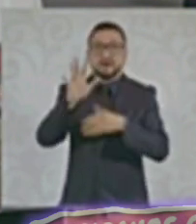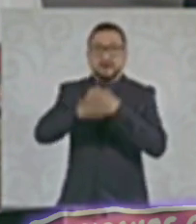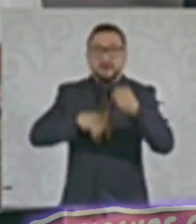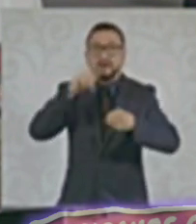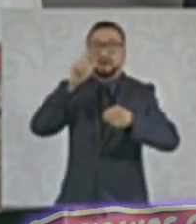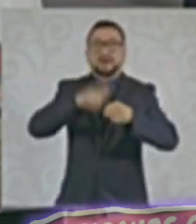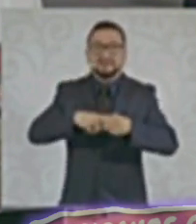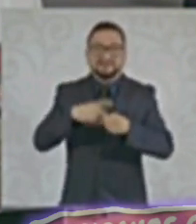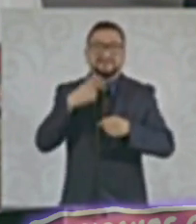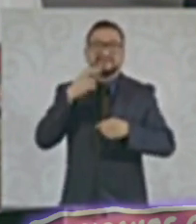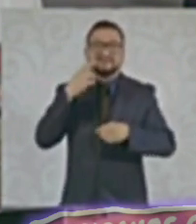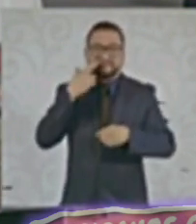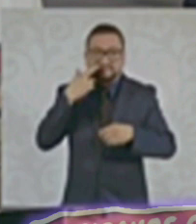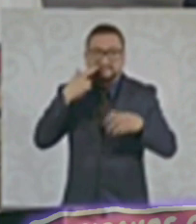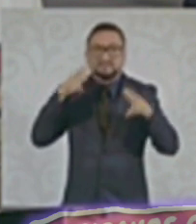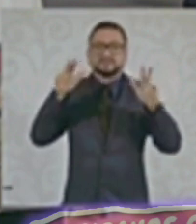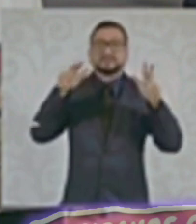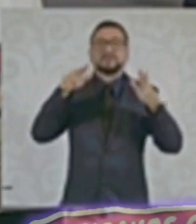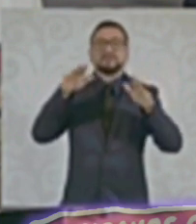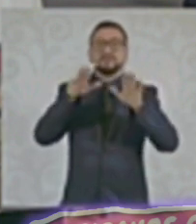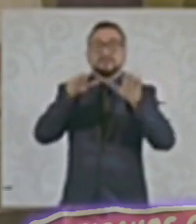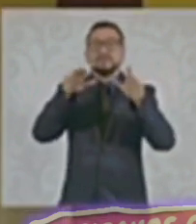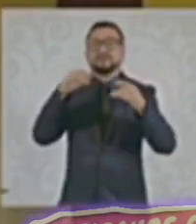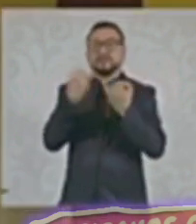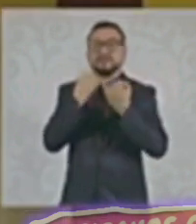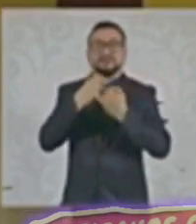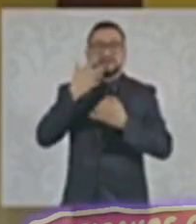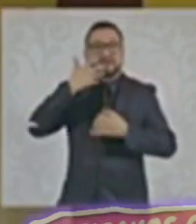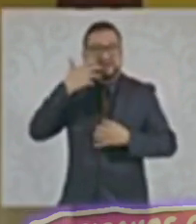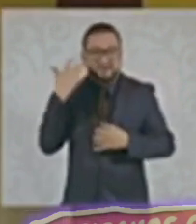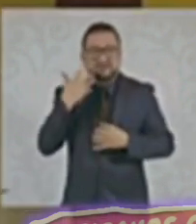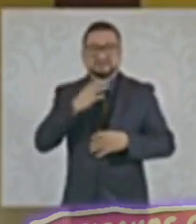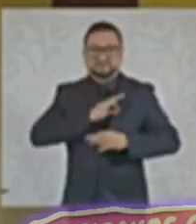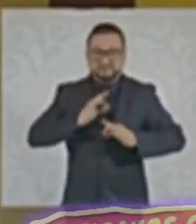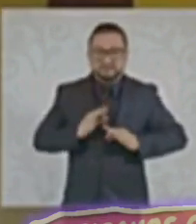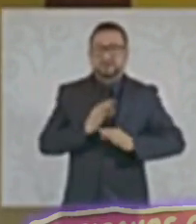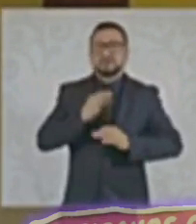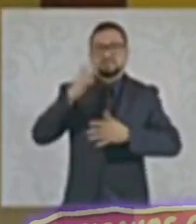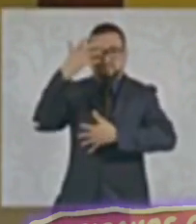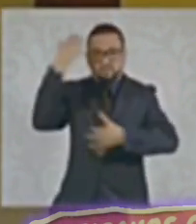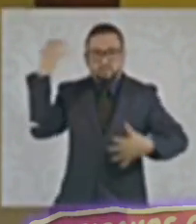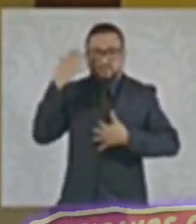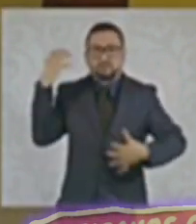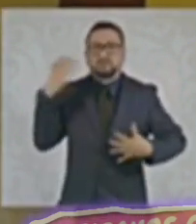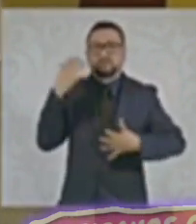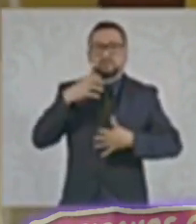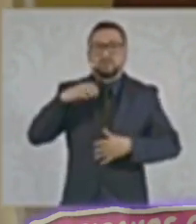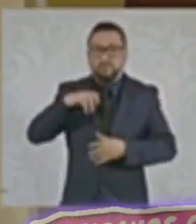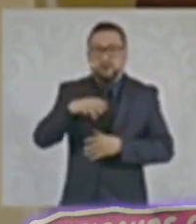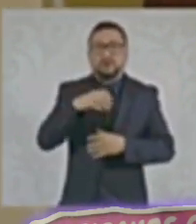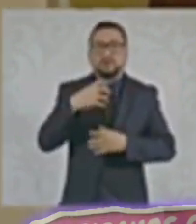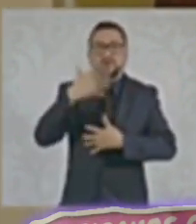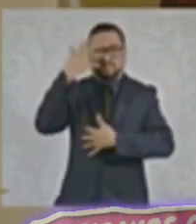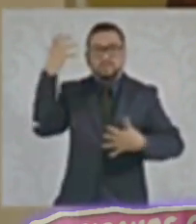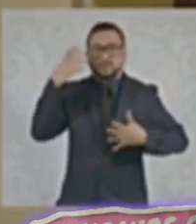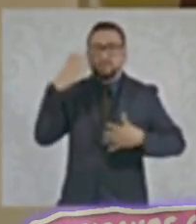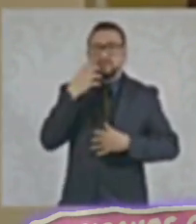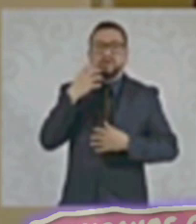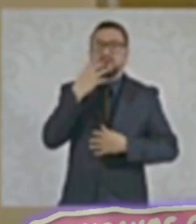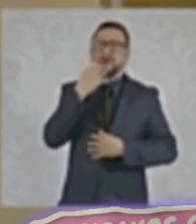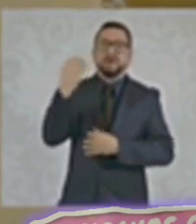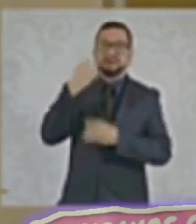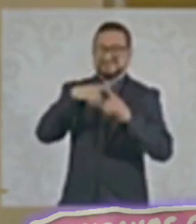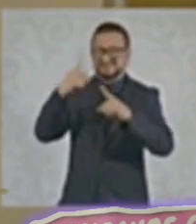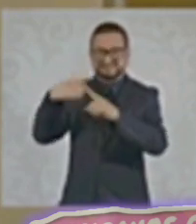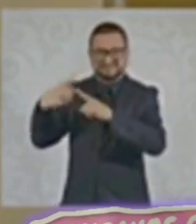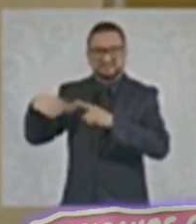murciélagos, jaguar y como les digo el mono araña, el mono aullador. Y la verdad es que ahora lo que nos toca